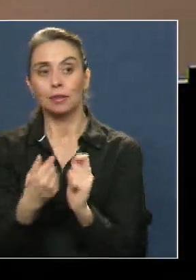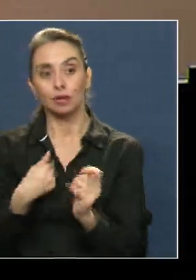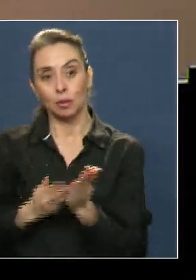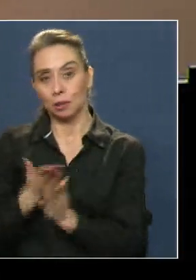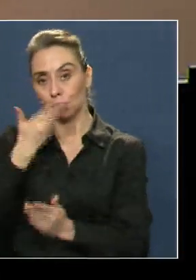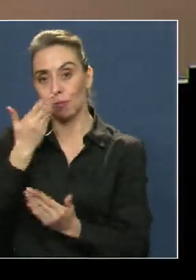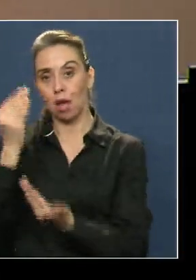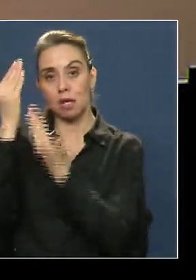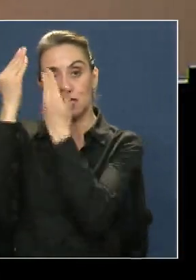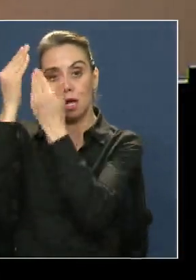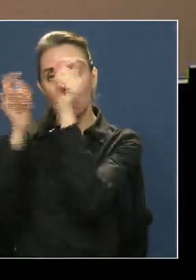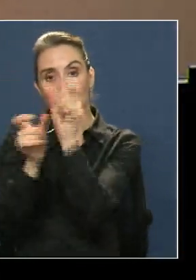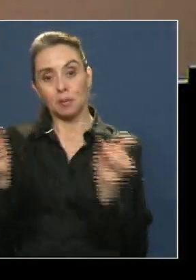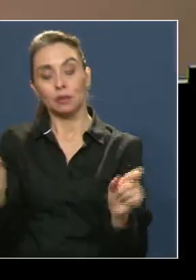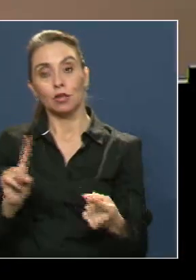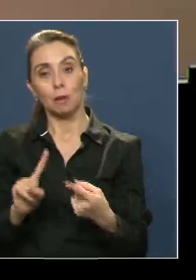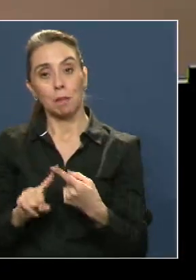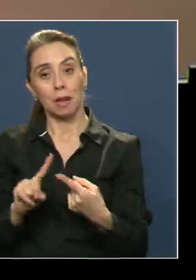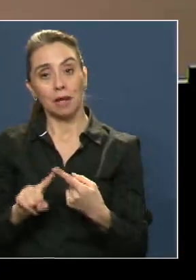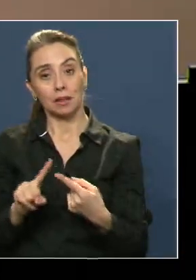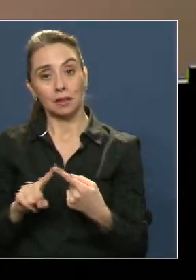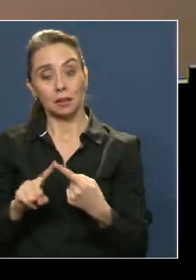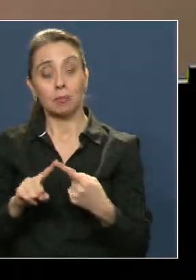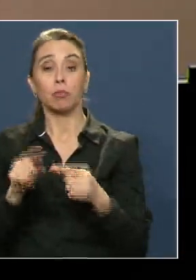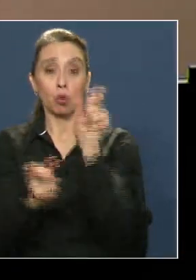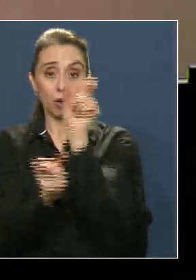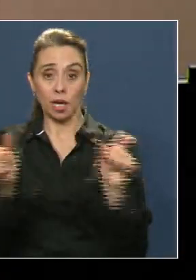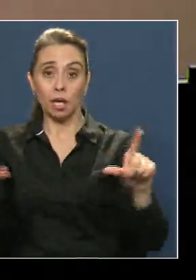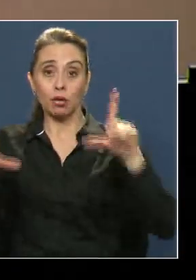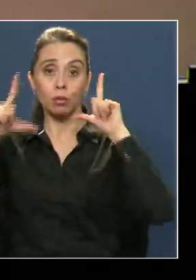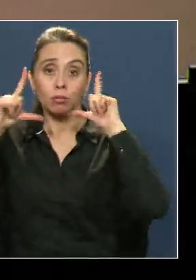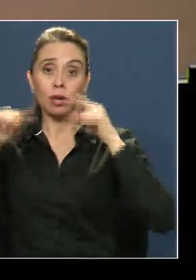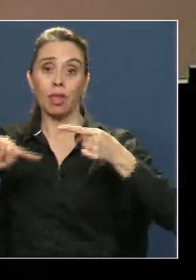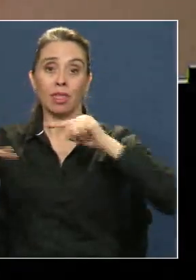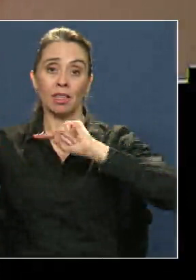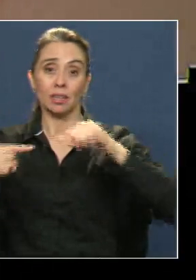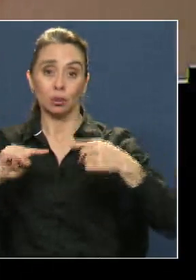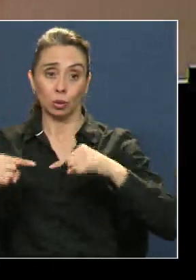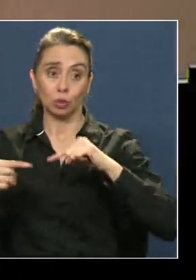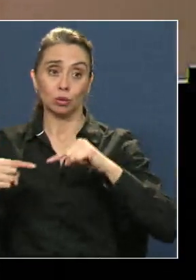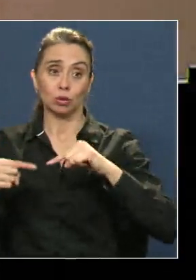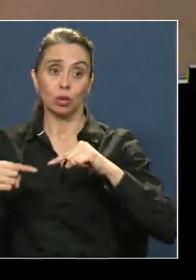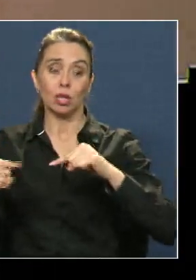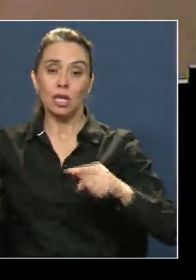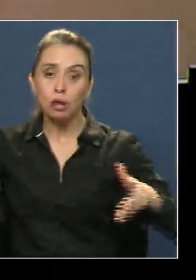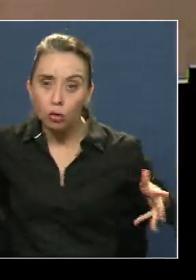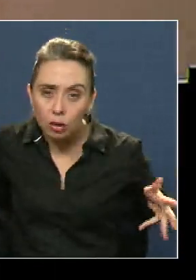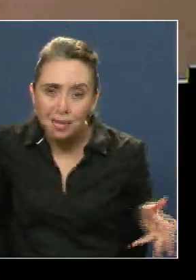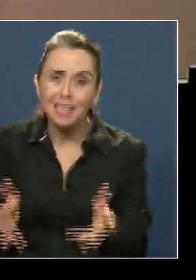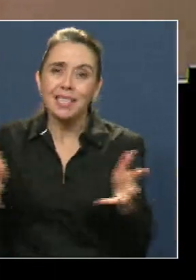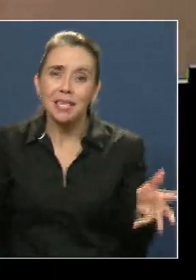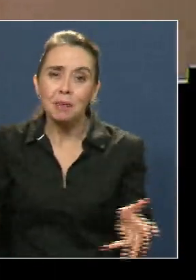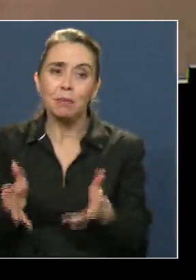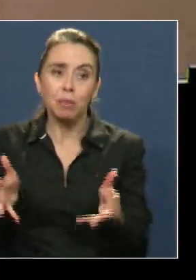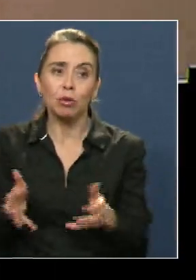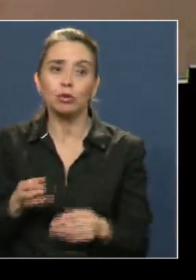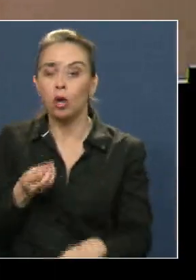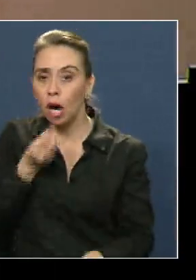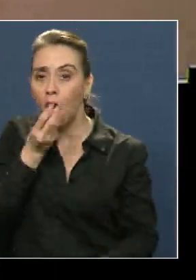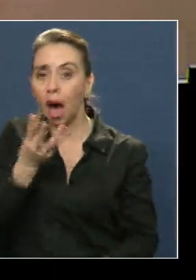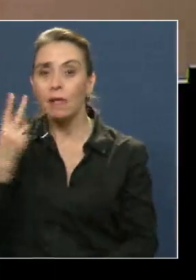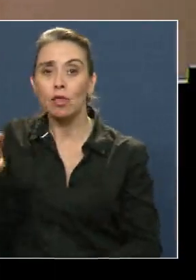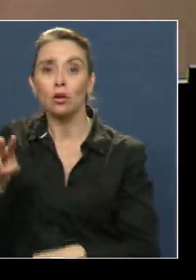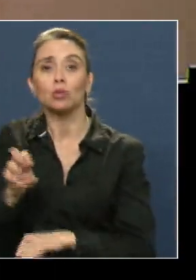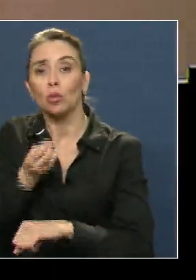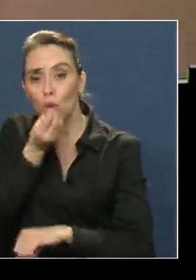a quienes han sido partícipes y protagonistas de esta discusión, que han dado el impulso no solo con un testimonio que